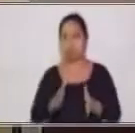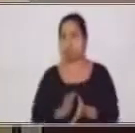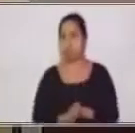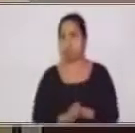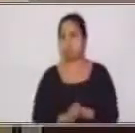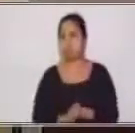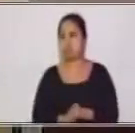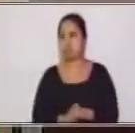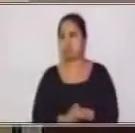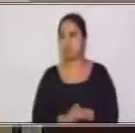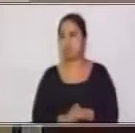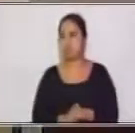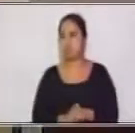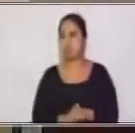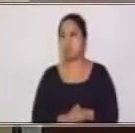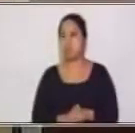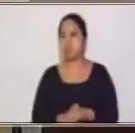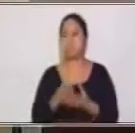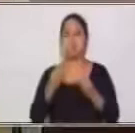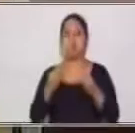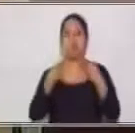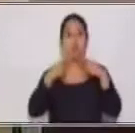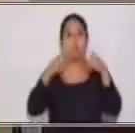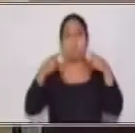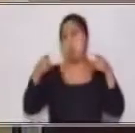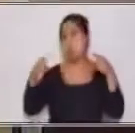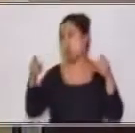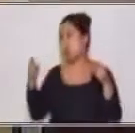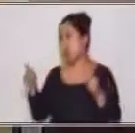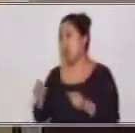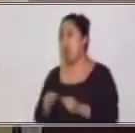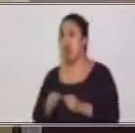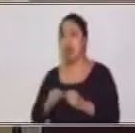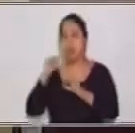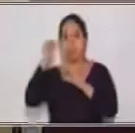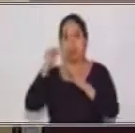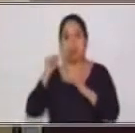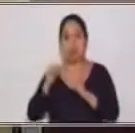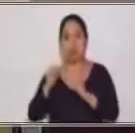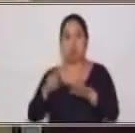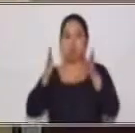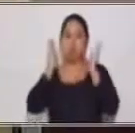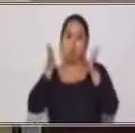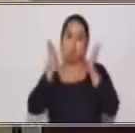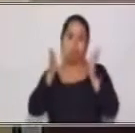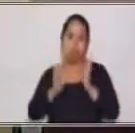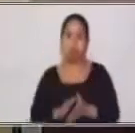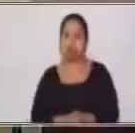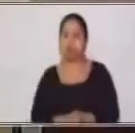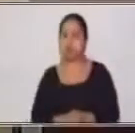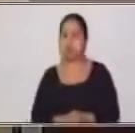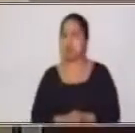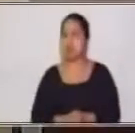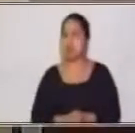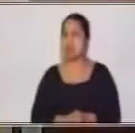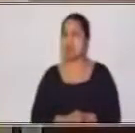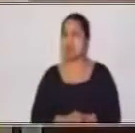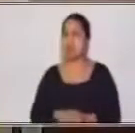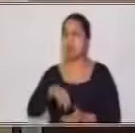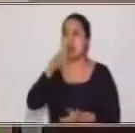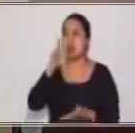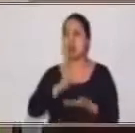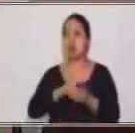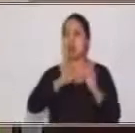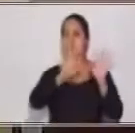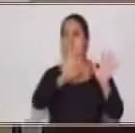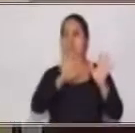Tenemos también la otra película muy famosa, yo creo que todos ustedes la conocen, que es Puro Mula, que se estrena en 2011. Después de esta película